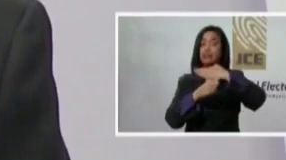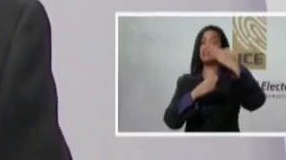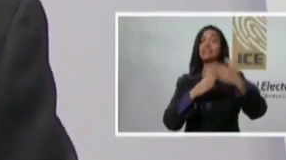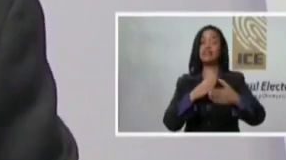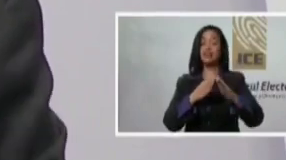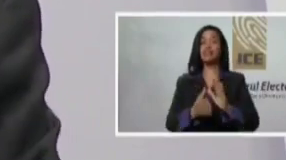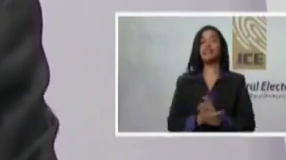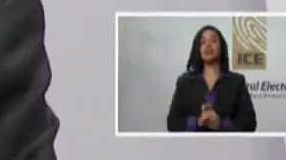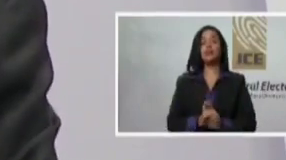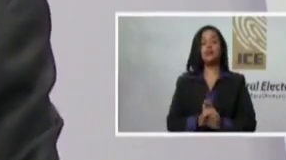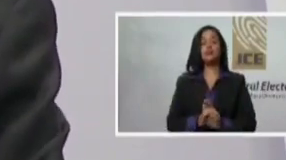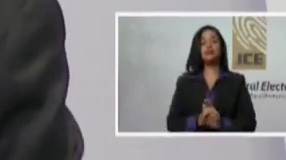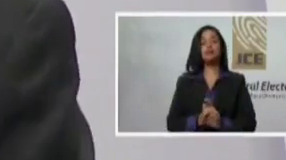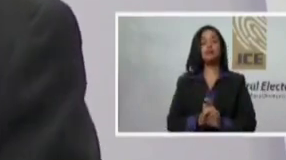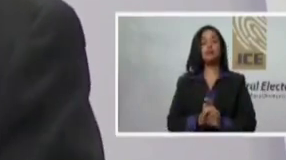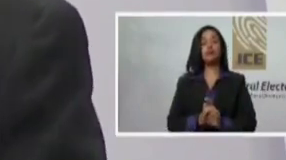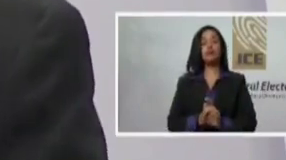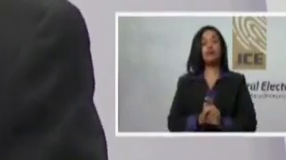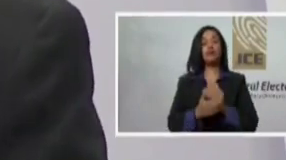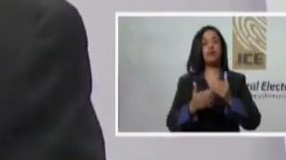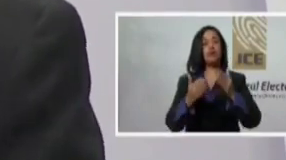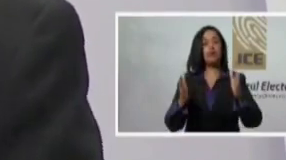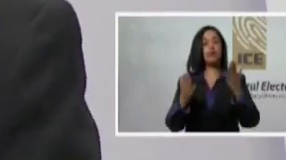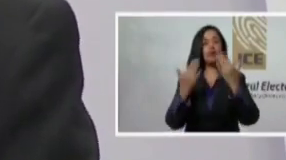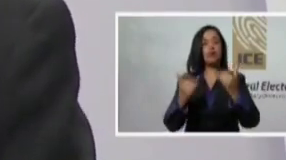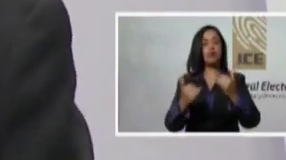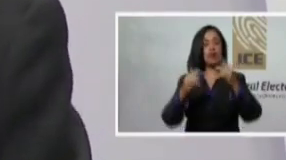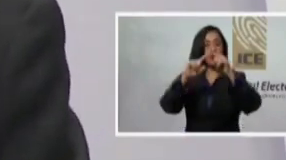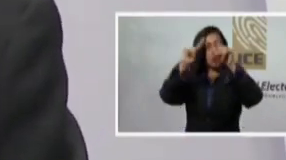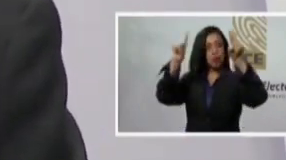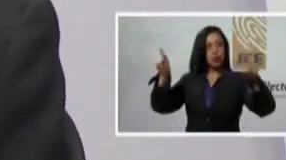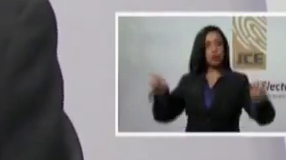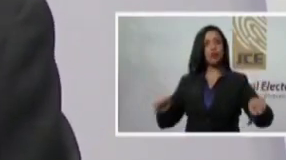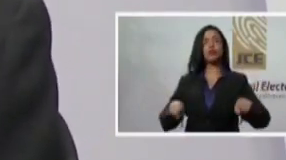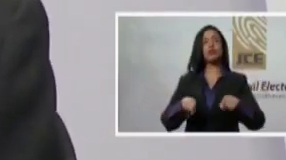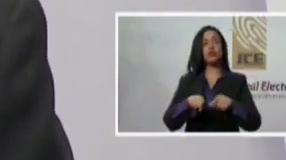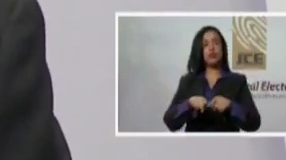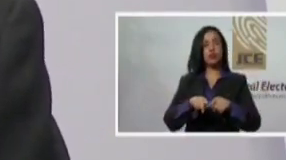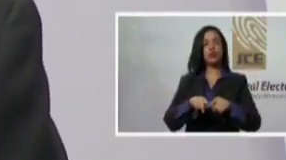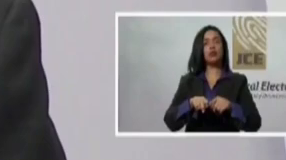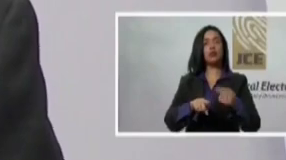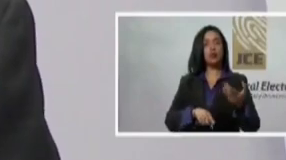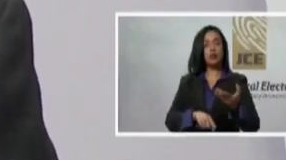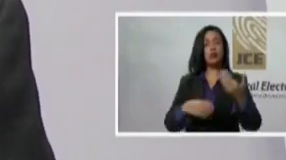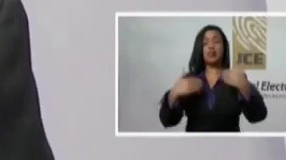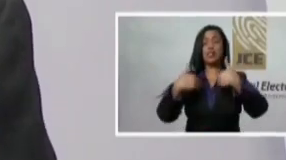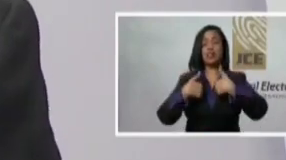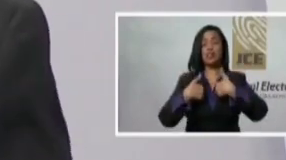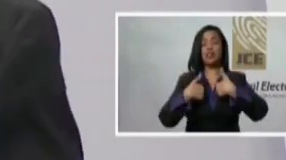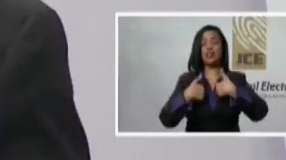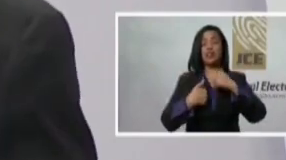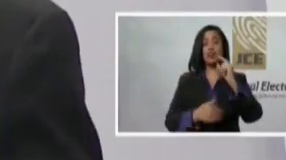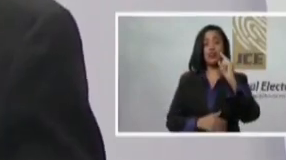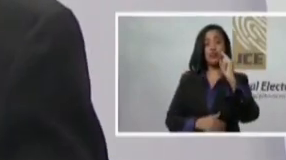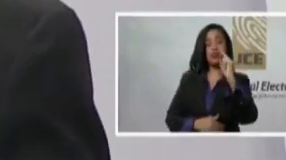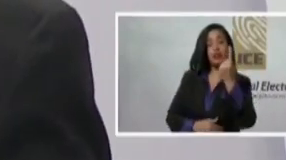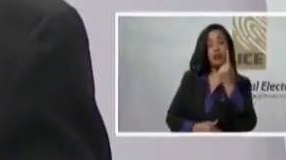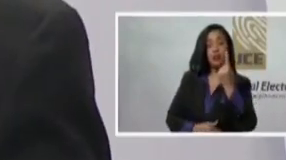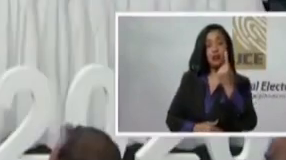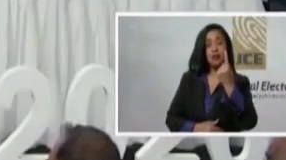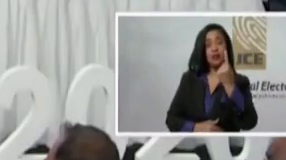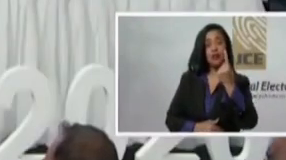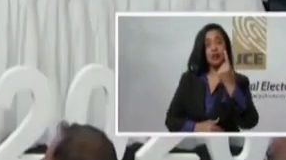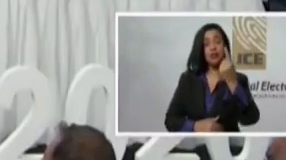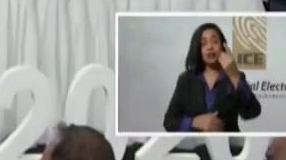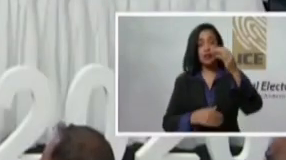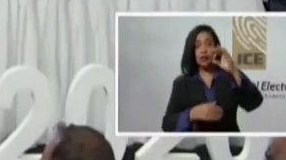Procedamos pues, y en pantalla tendremos el primer corte de resultados con